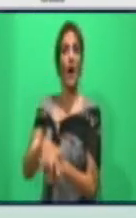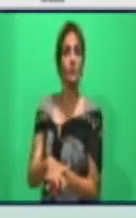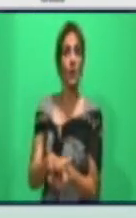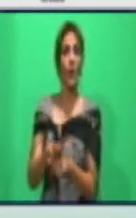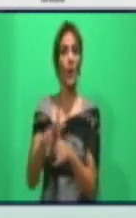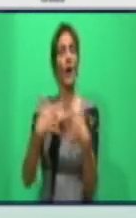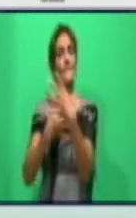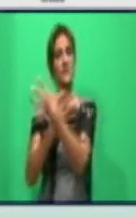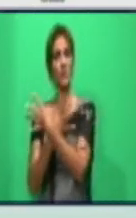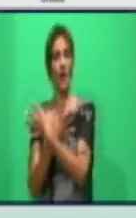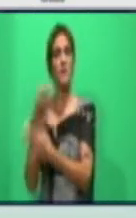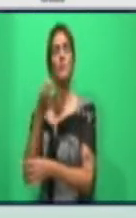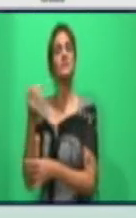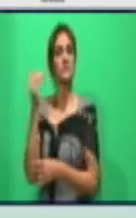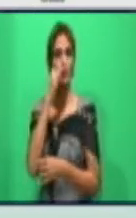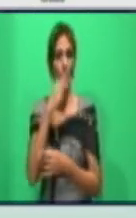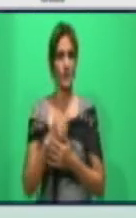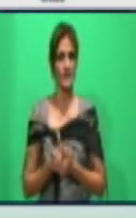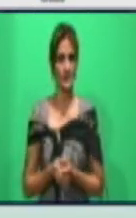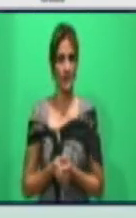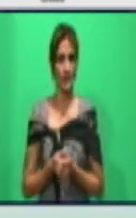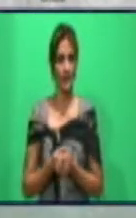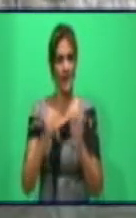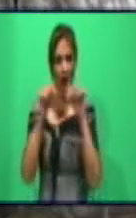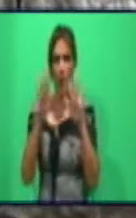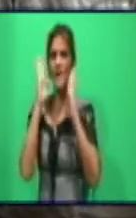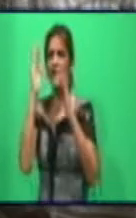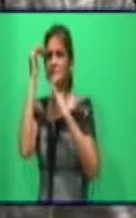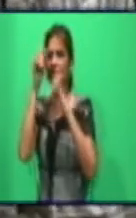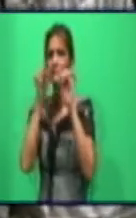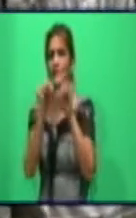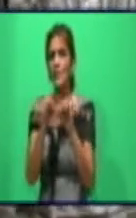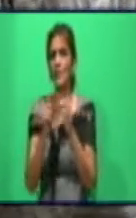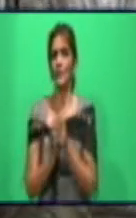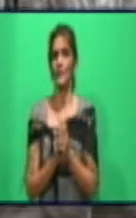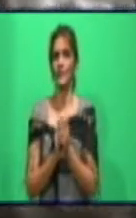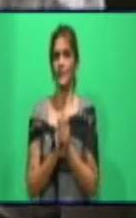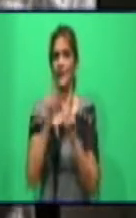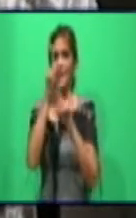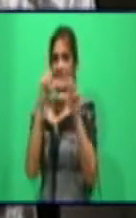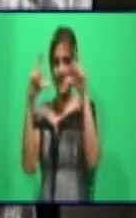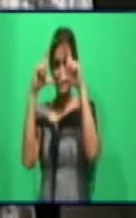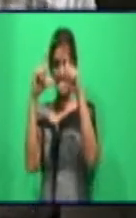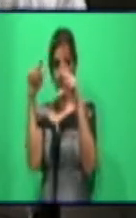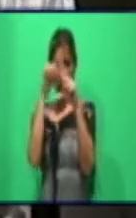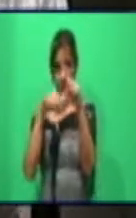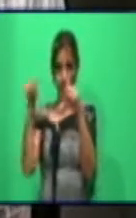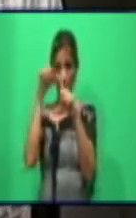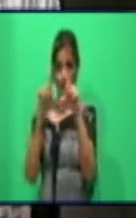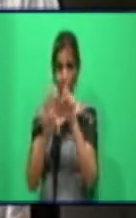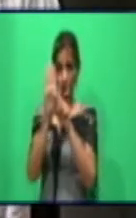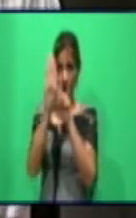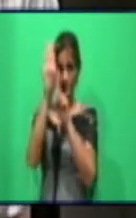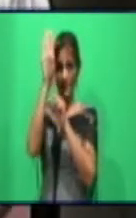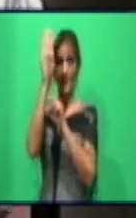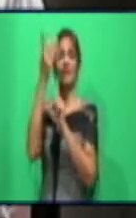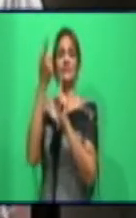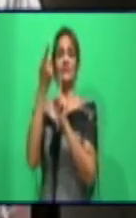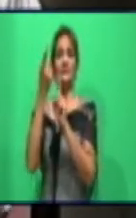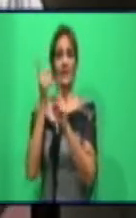guisa ahora centrémonos en el epicentro de la epidemia en la provincia granma que es